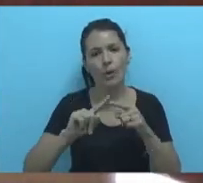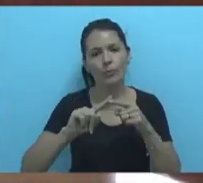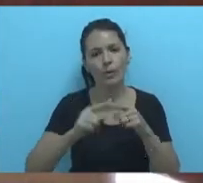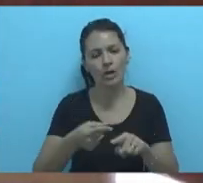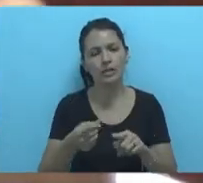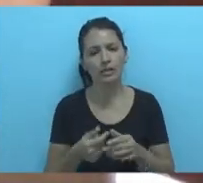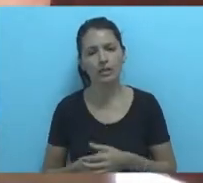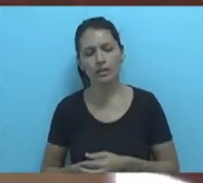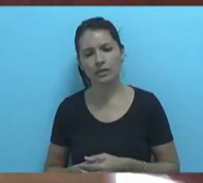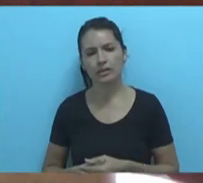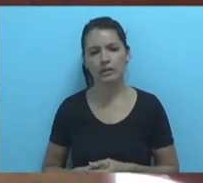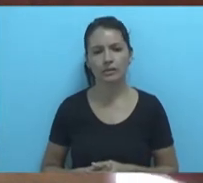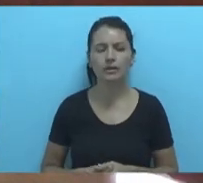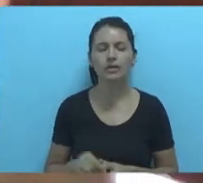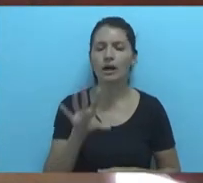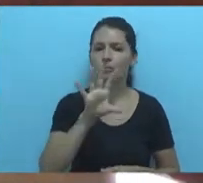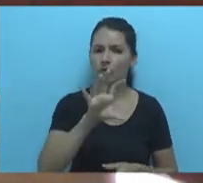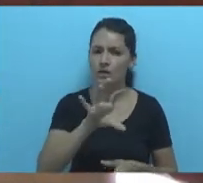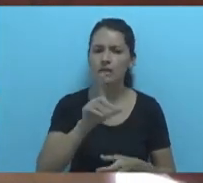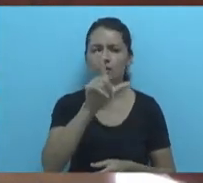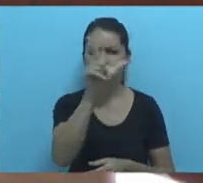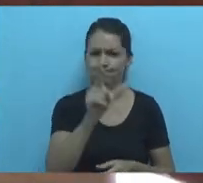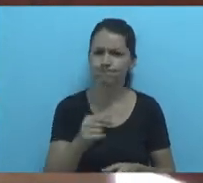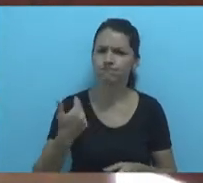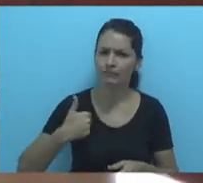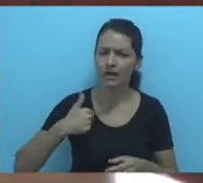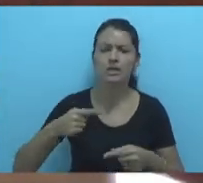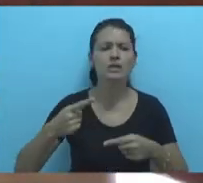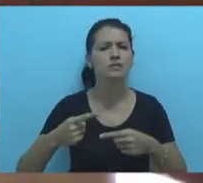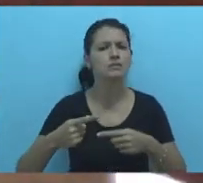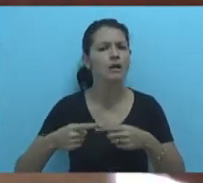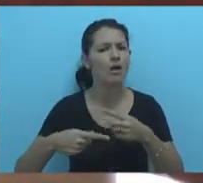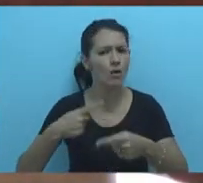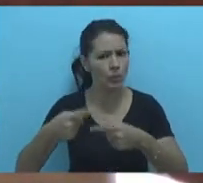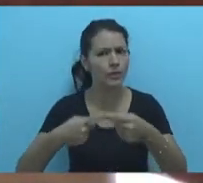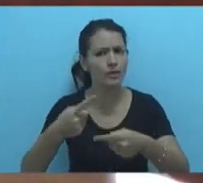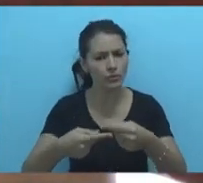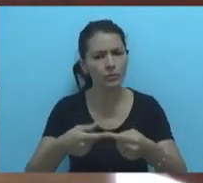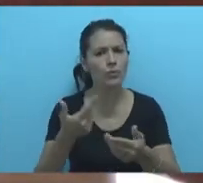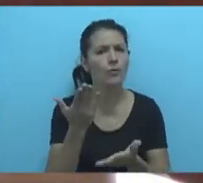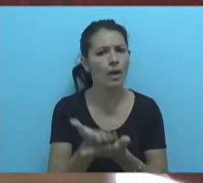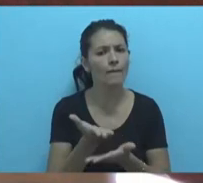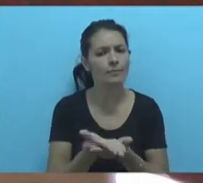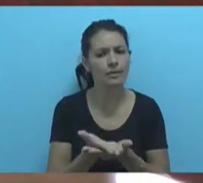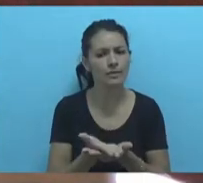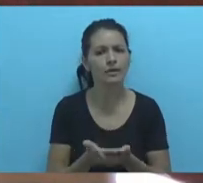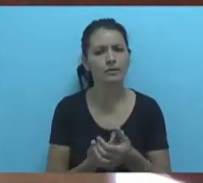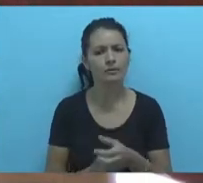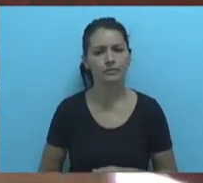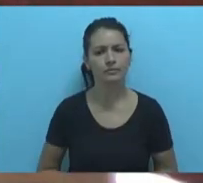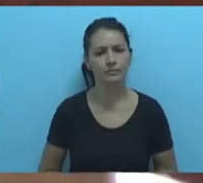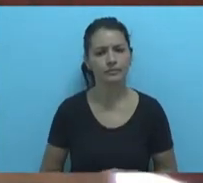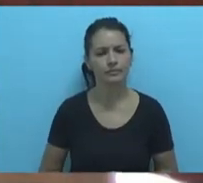no solamente de nuestra provincia, de nuestro país, se siga haciendo esto, eco de esto que es un reclamo social que tuvo su expresión